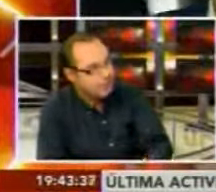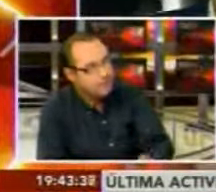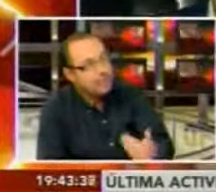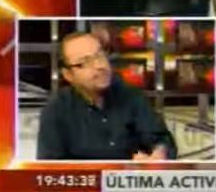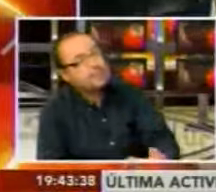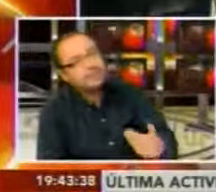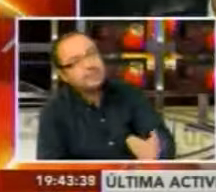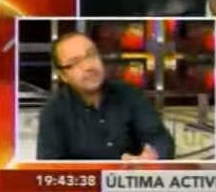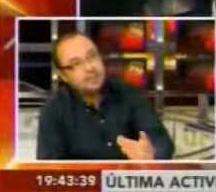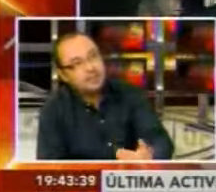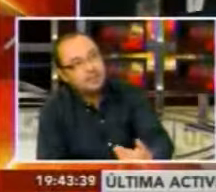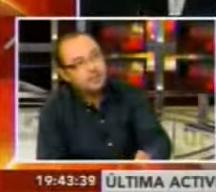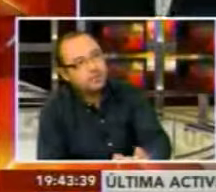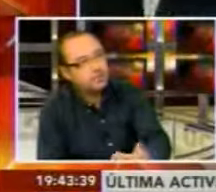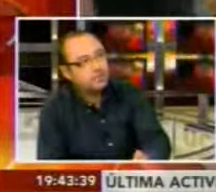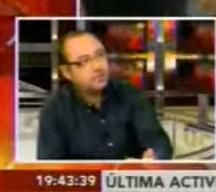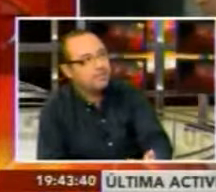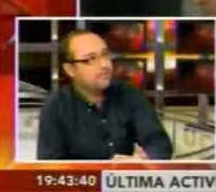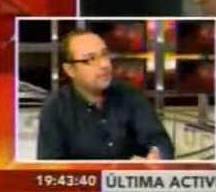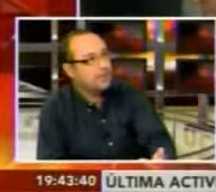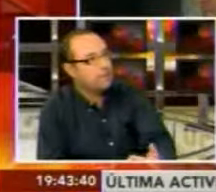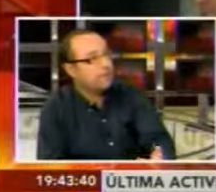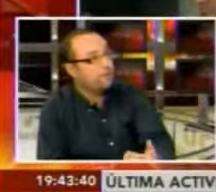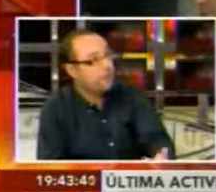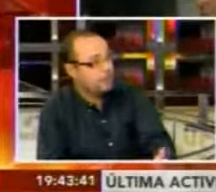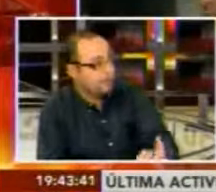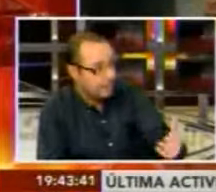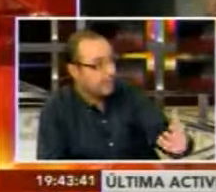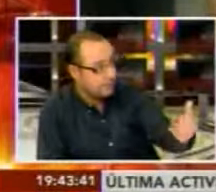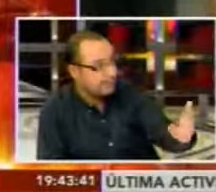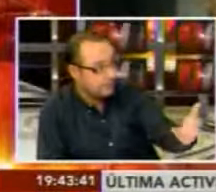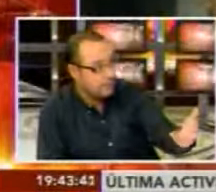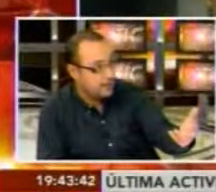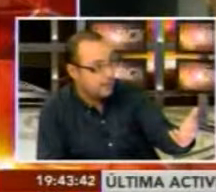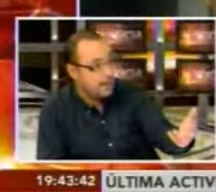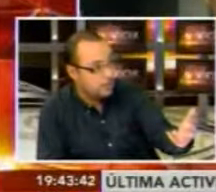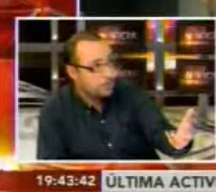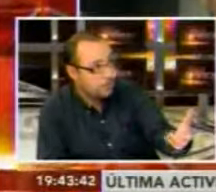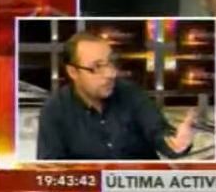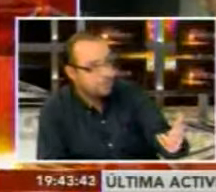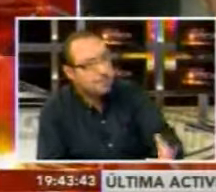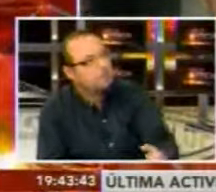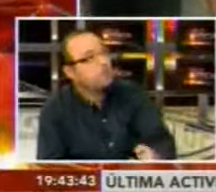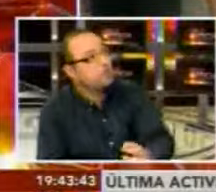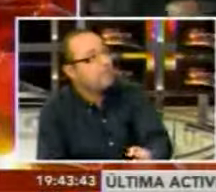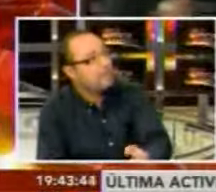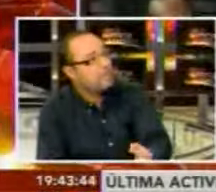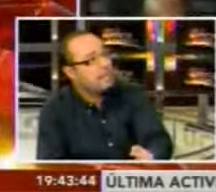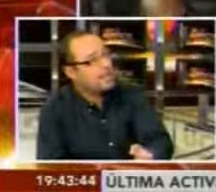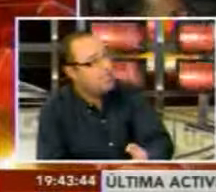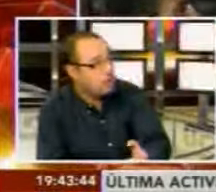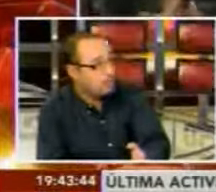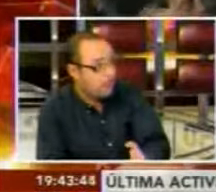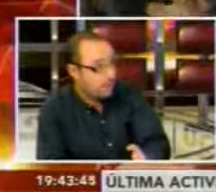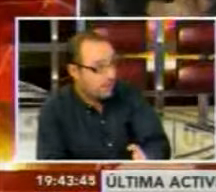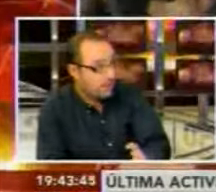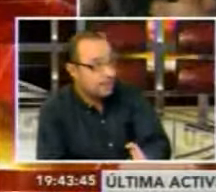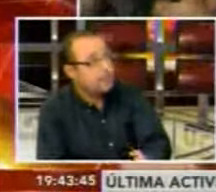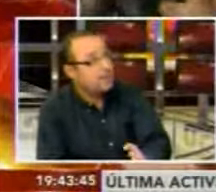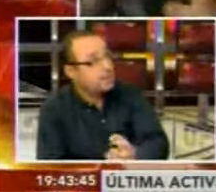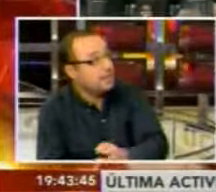conflicto, la guerra civil que hablábamos recién, con la camada más jóvenes de líderes que no necesariamente son los ministros, sino que me